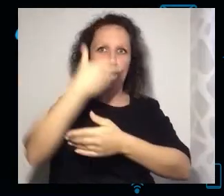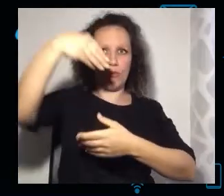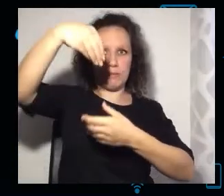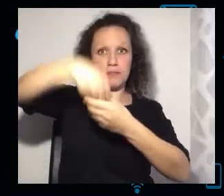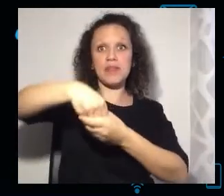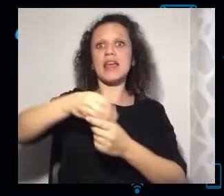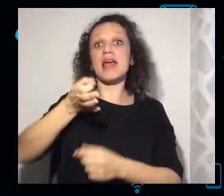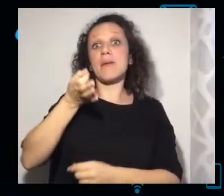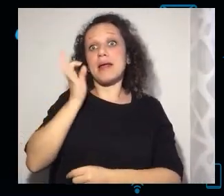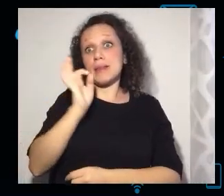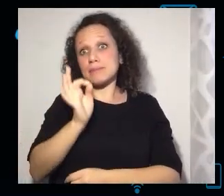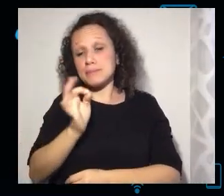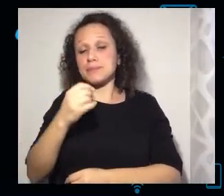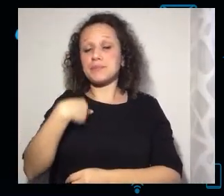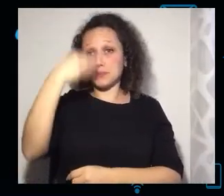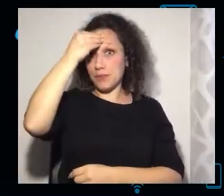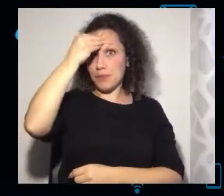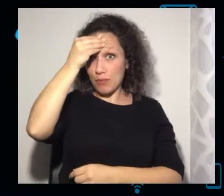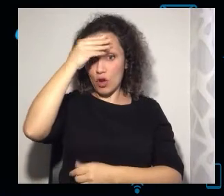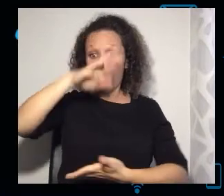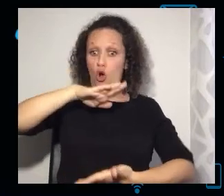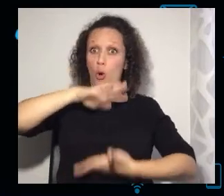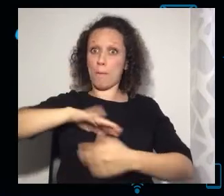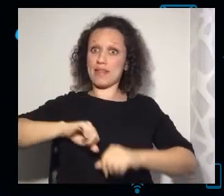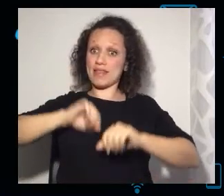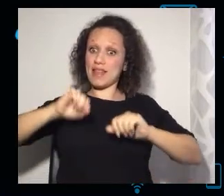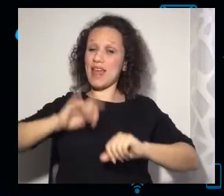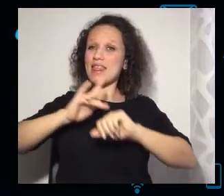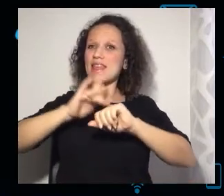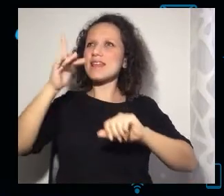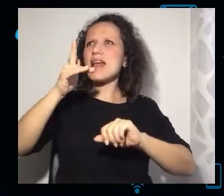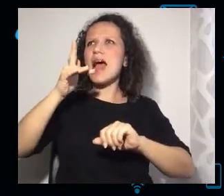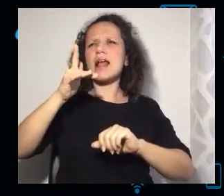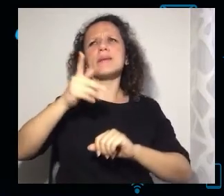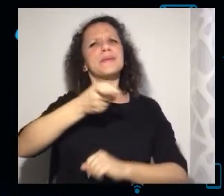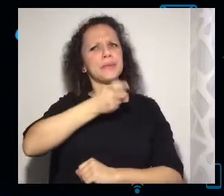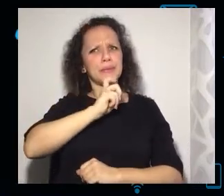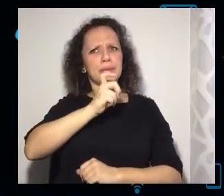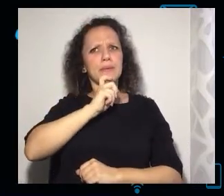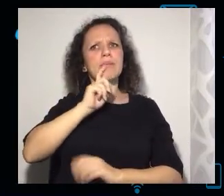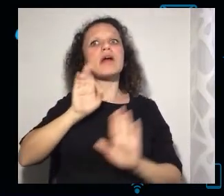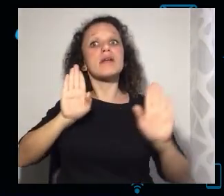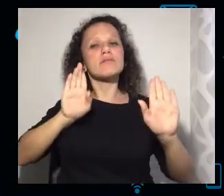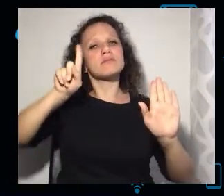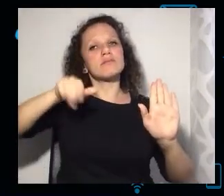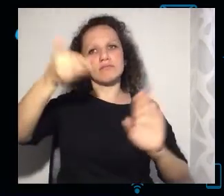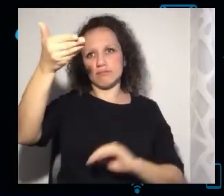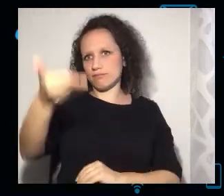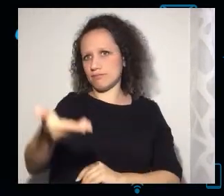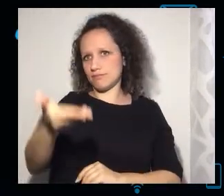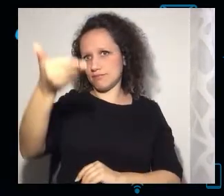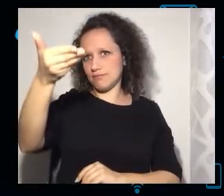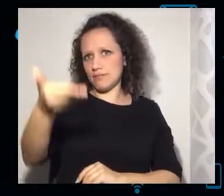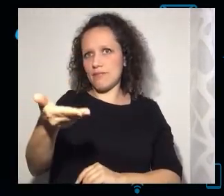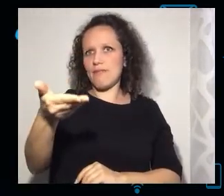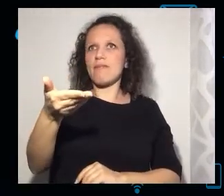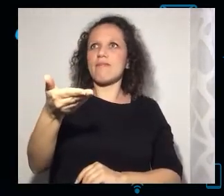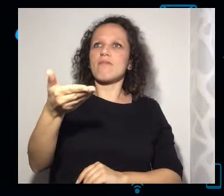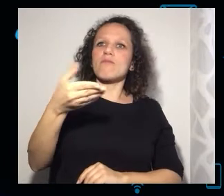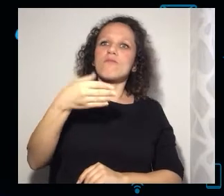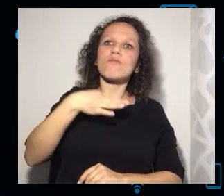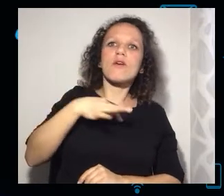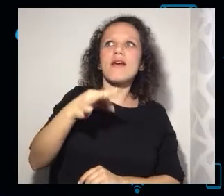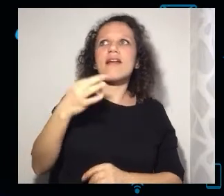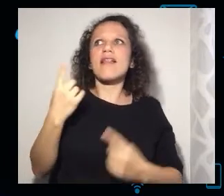creo que la competencia digital tiene una complejidad y una importancia sustantiva que podrían requerir o que podrían hacer